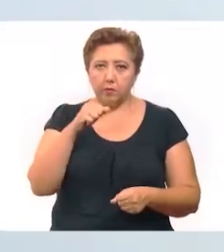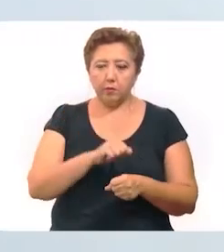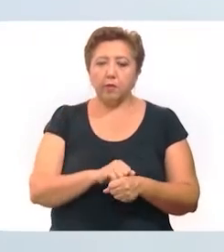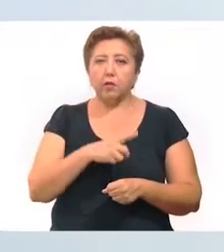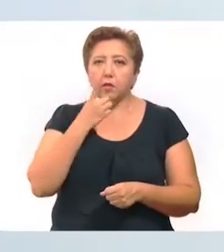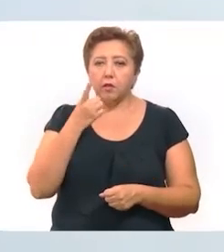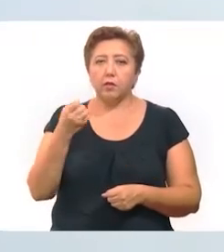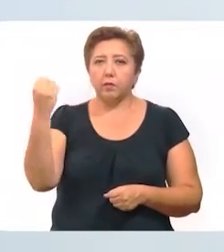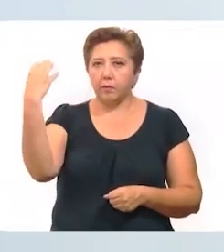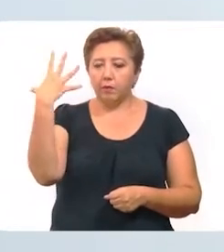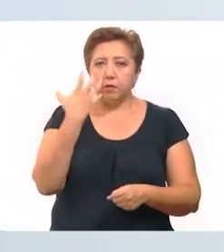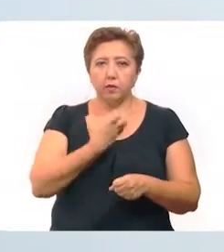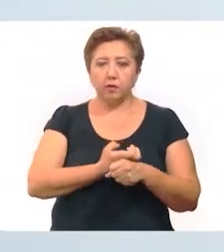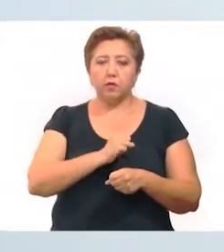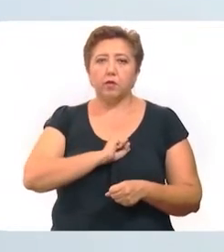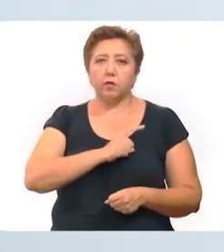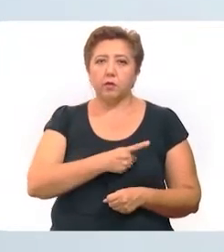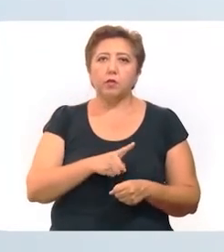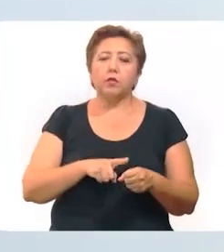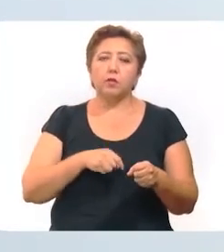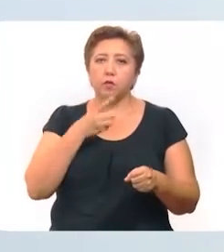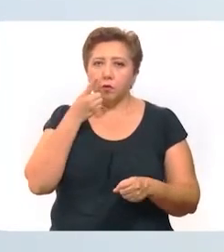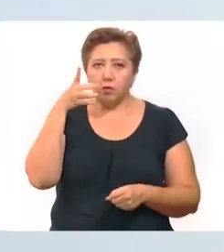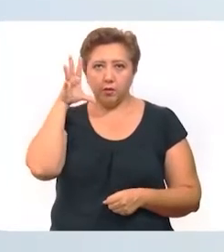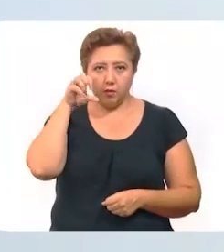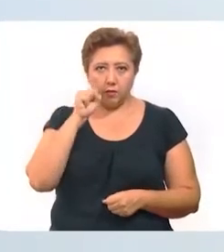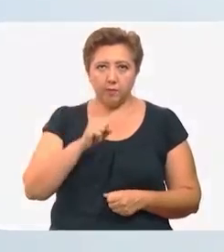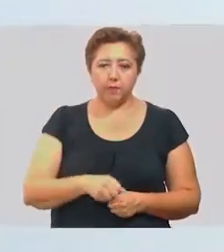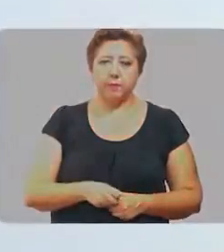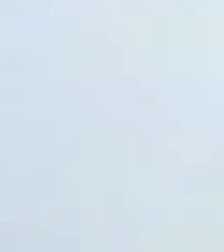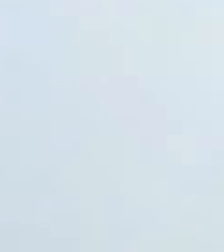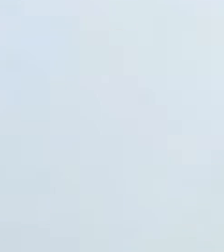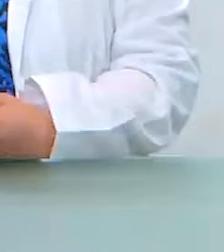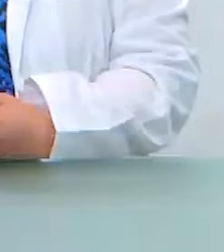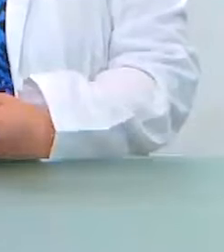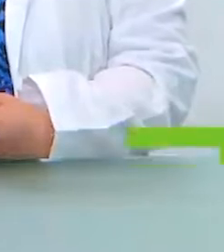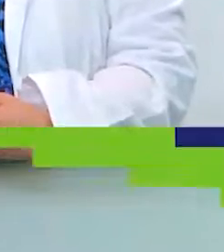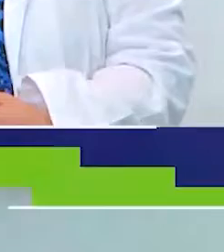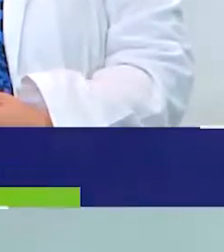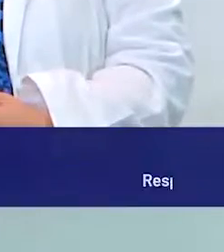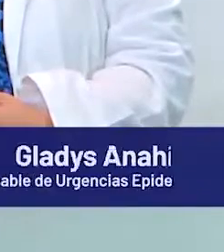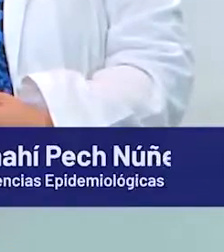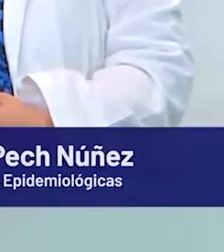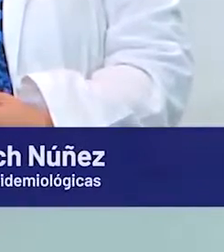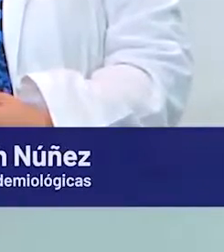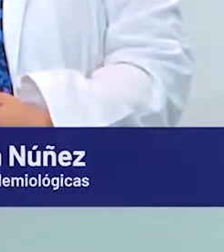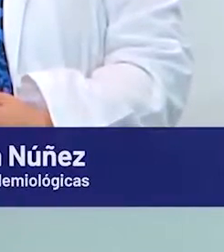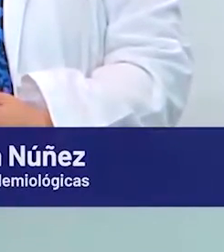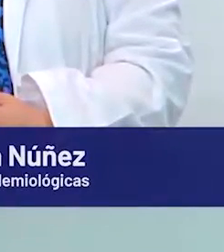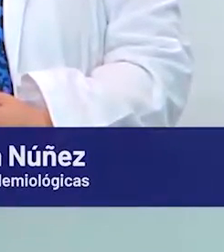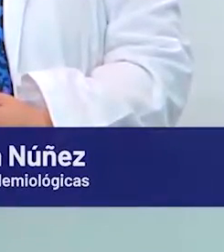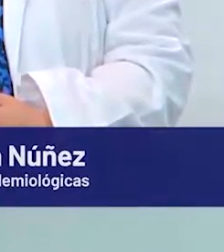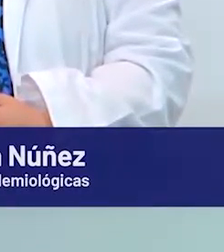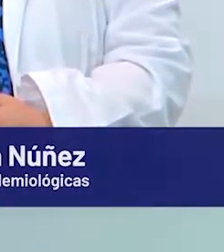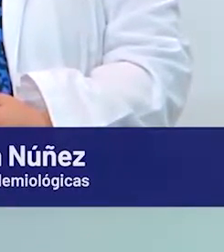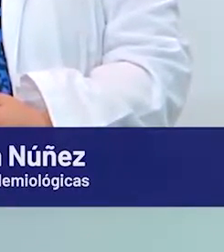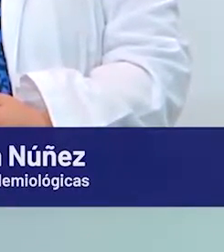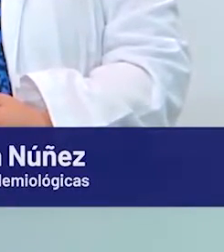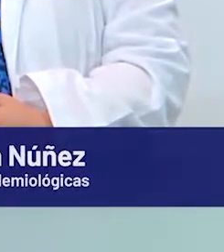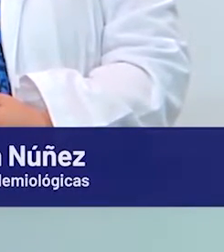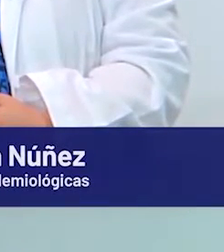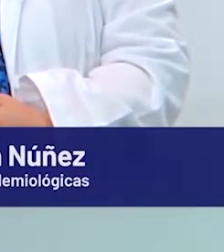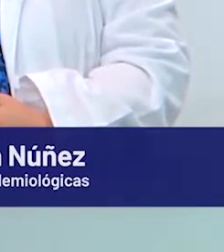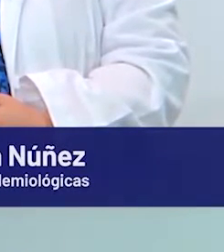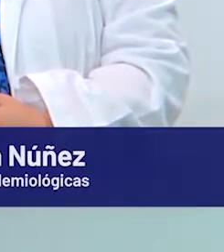semanales de nuestro semáforo estatal de salud, los cuales marcan color naranja. Hasta aquí el reporte, doctora. Gracias. Estaremos actualizando esta información